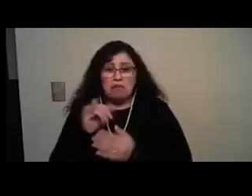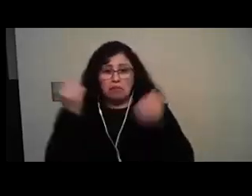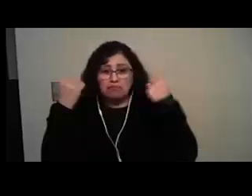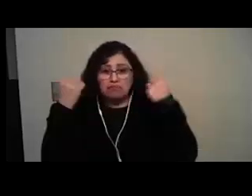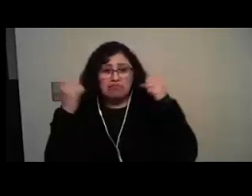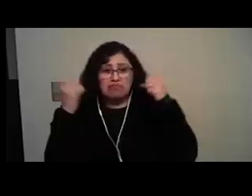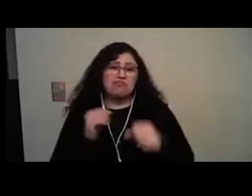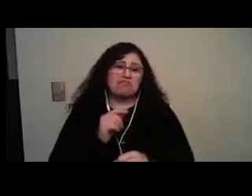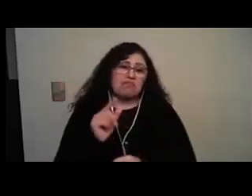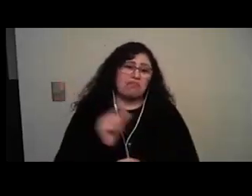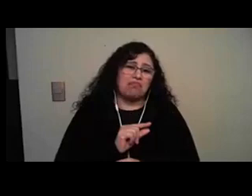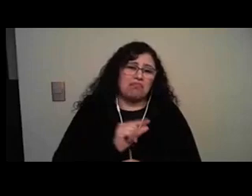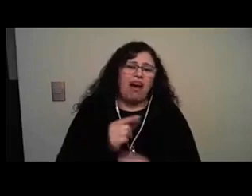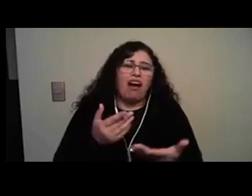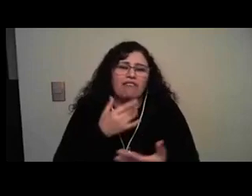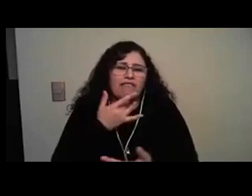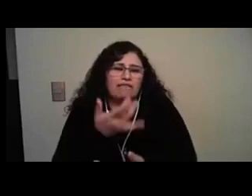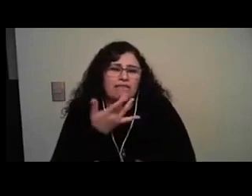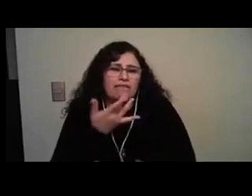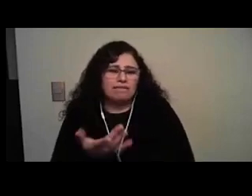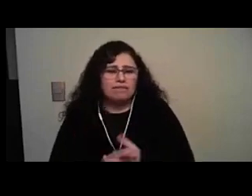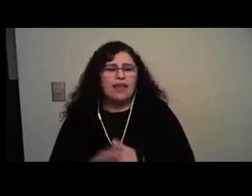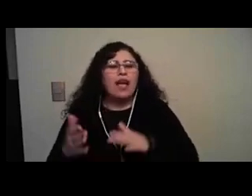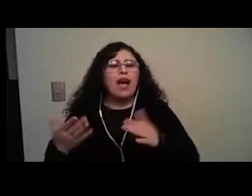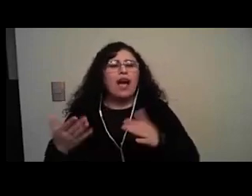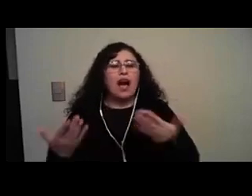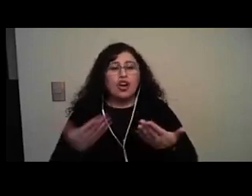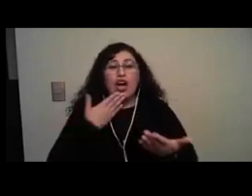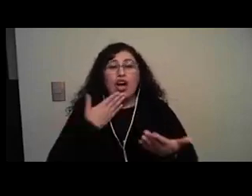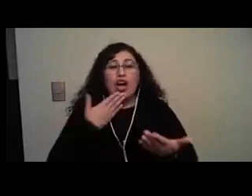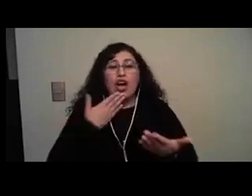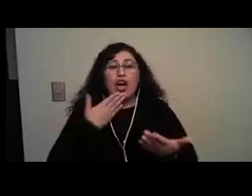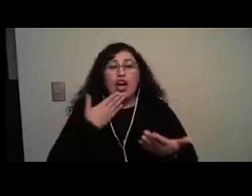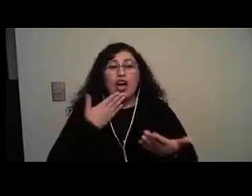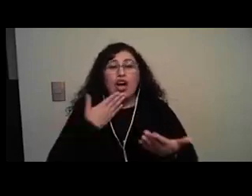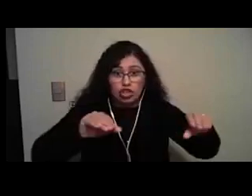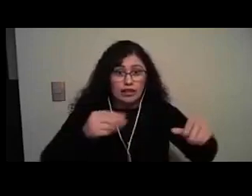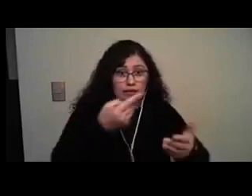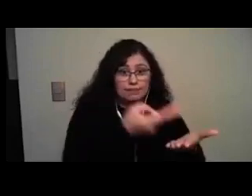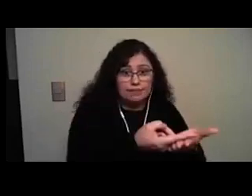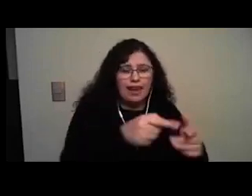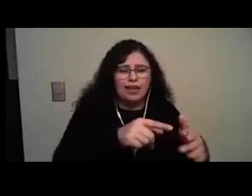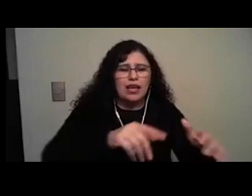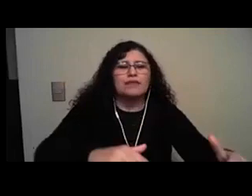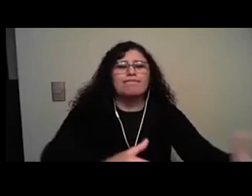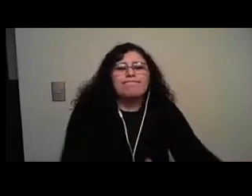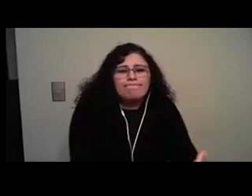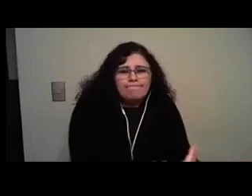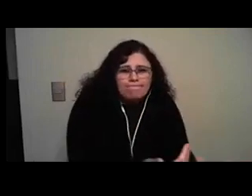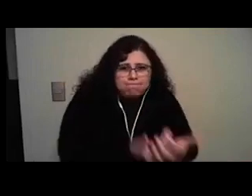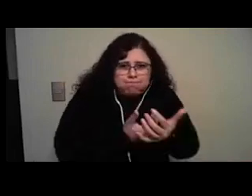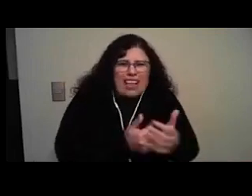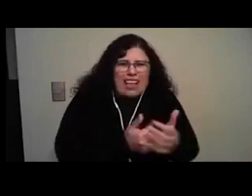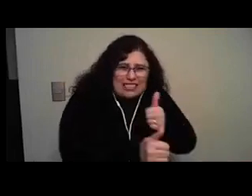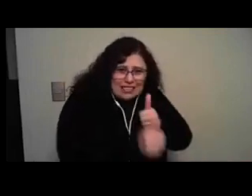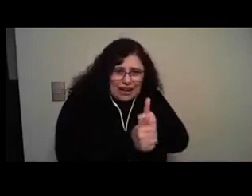desde la colchoneta, lo apega lo máximo posible a su cuerpo, ¿ya? Y eso hace que el centro de masa quede más cercano al centro